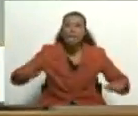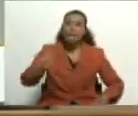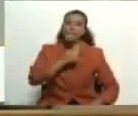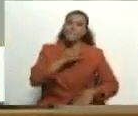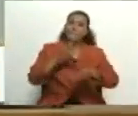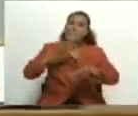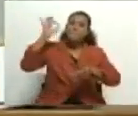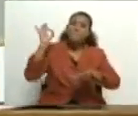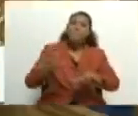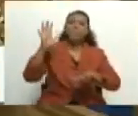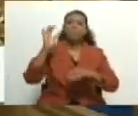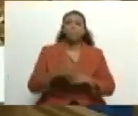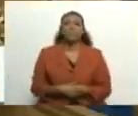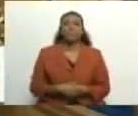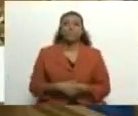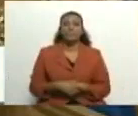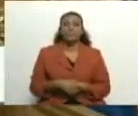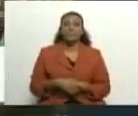patria.